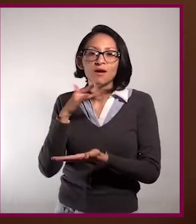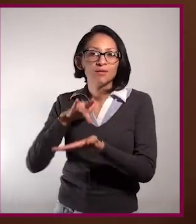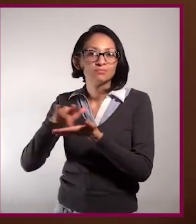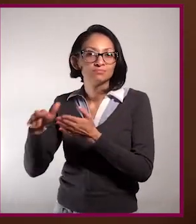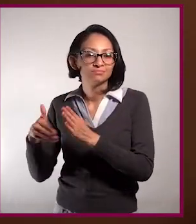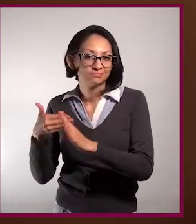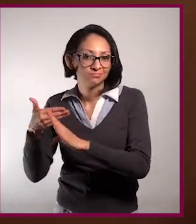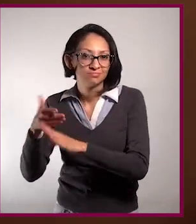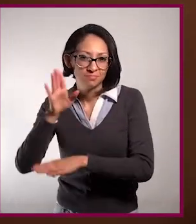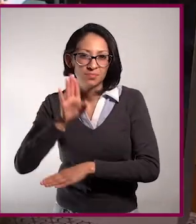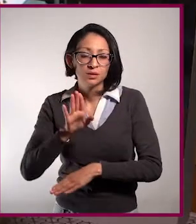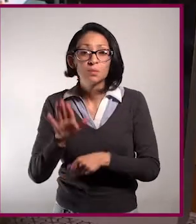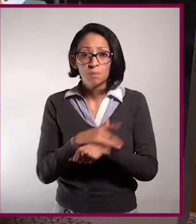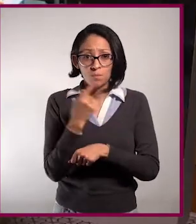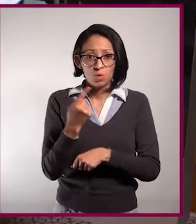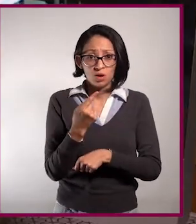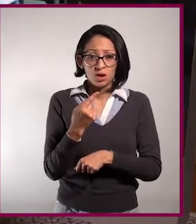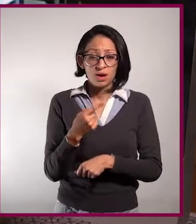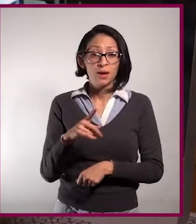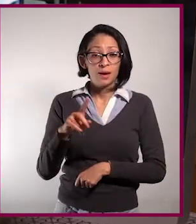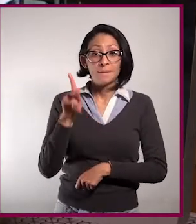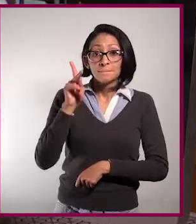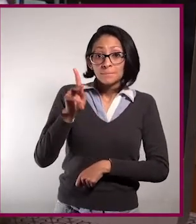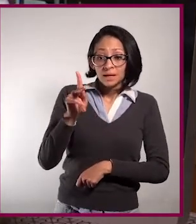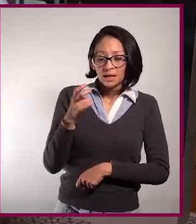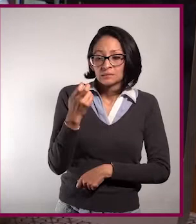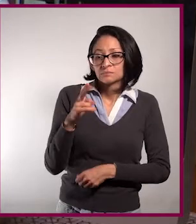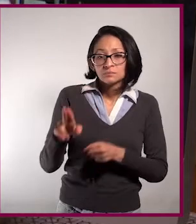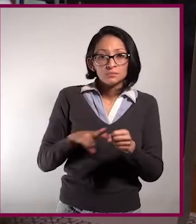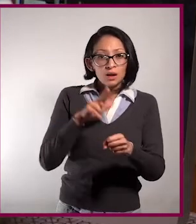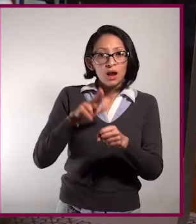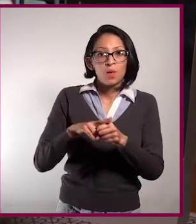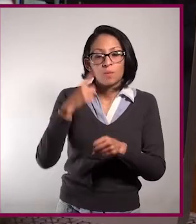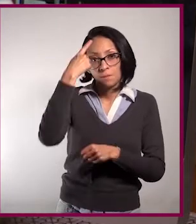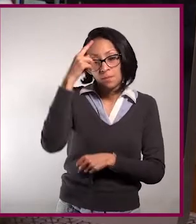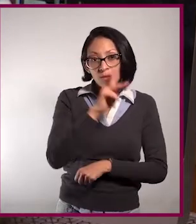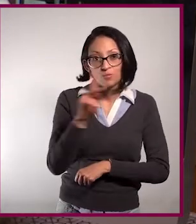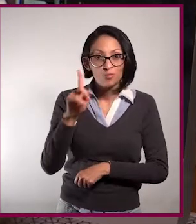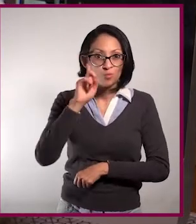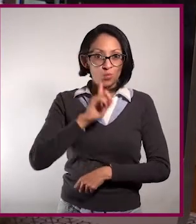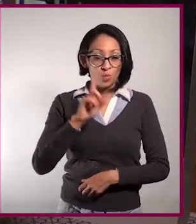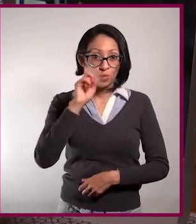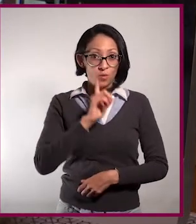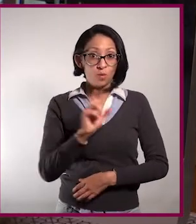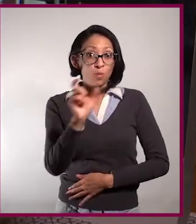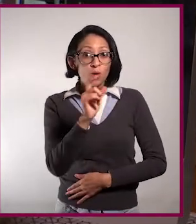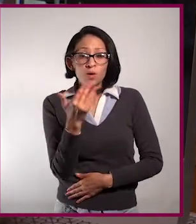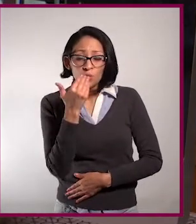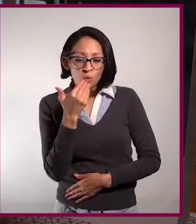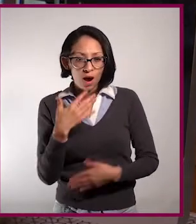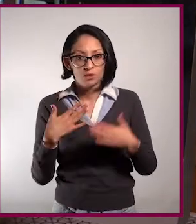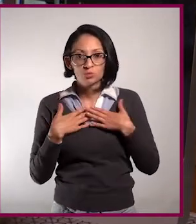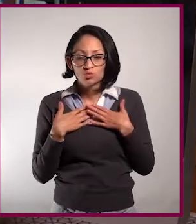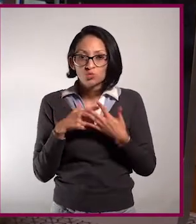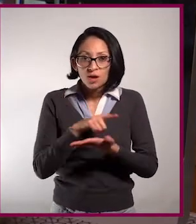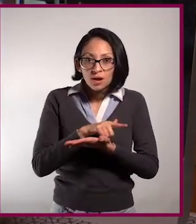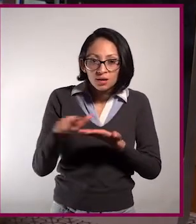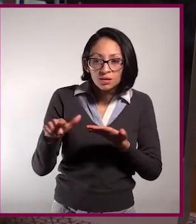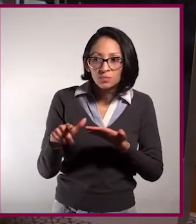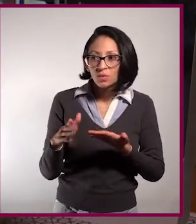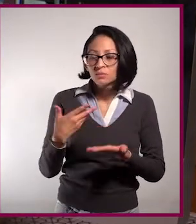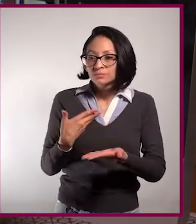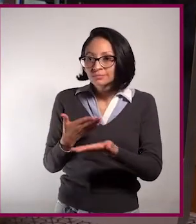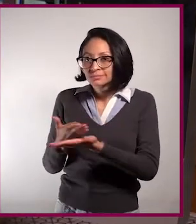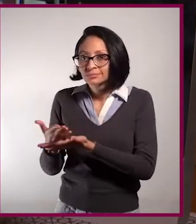la menstruación es una parte natural, integral de la vida de las mujeres, pues si no tenemos una higiene adecuada y